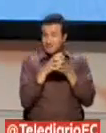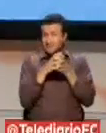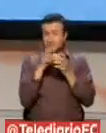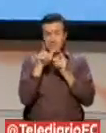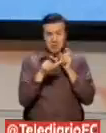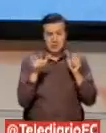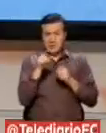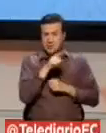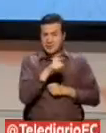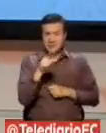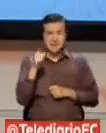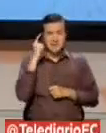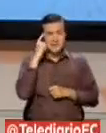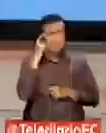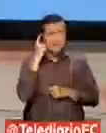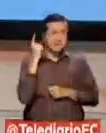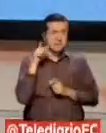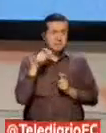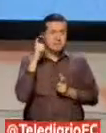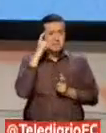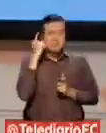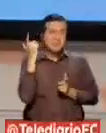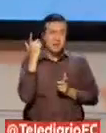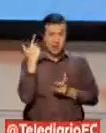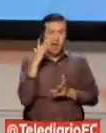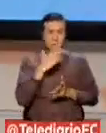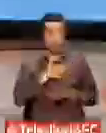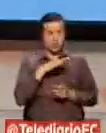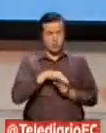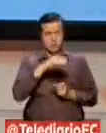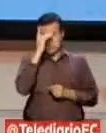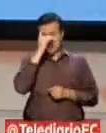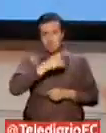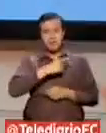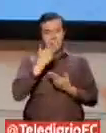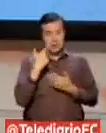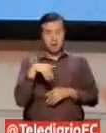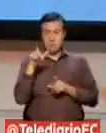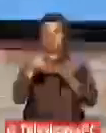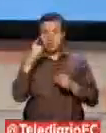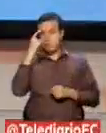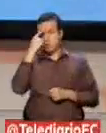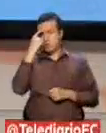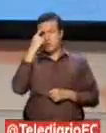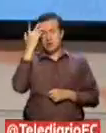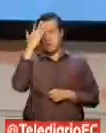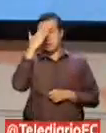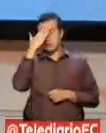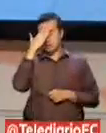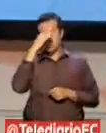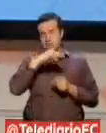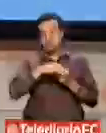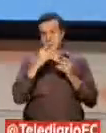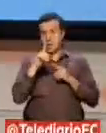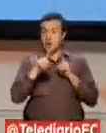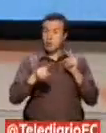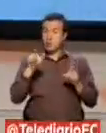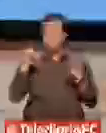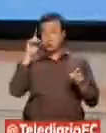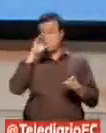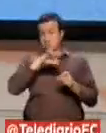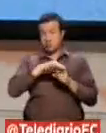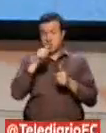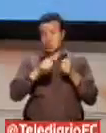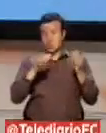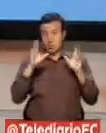gente, de todas formas, suele tener definido su voto. Hay parte de la población que tiene también, todavía no ha elegido